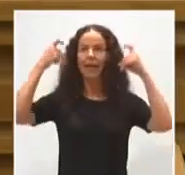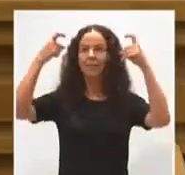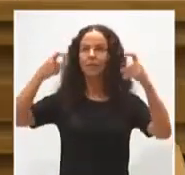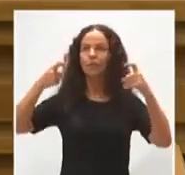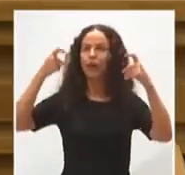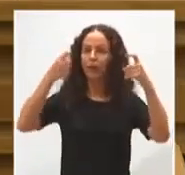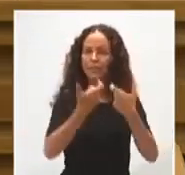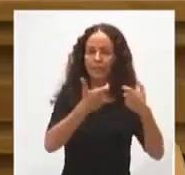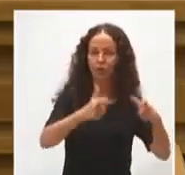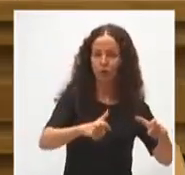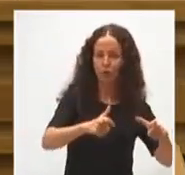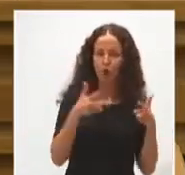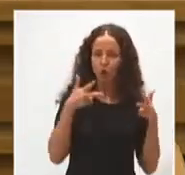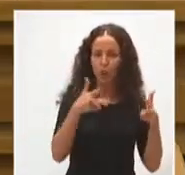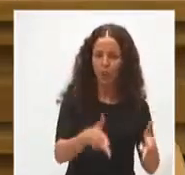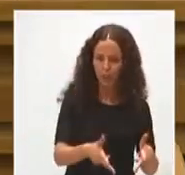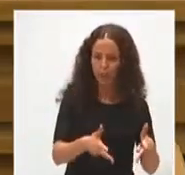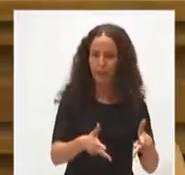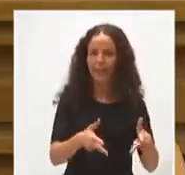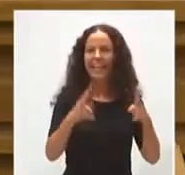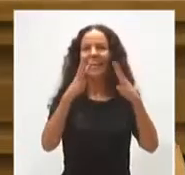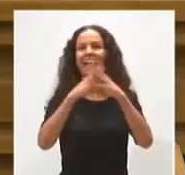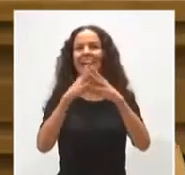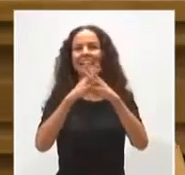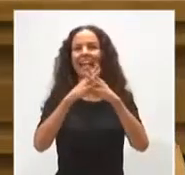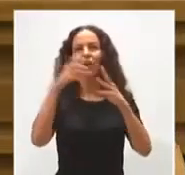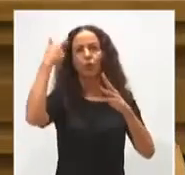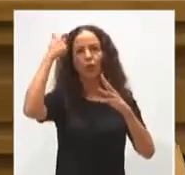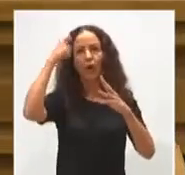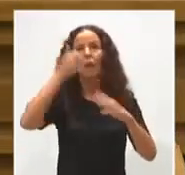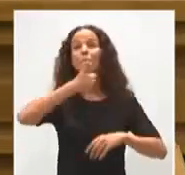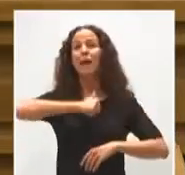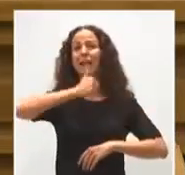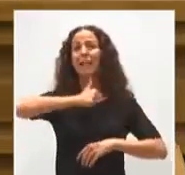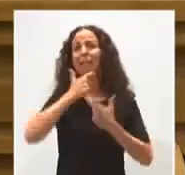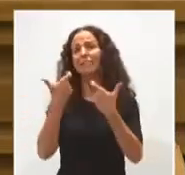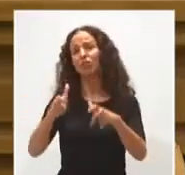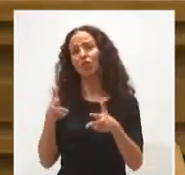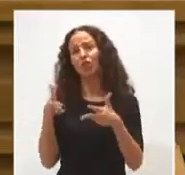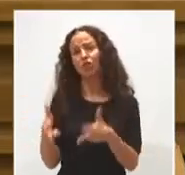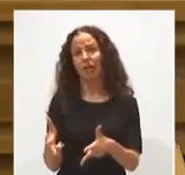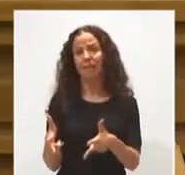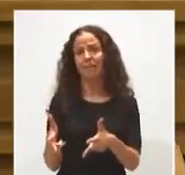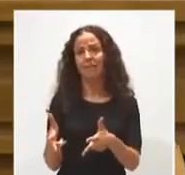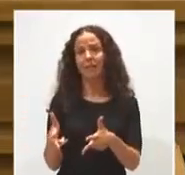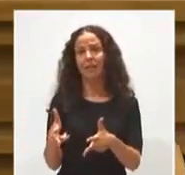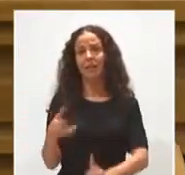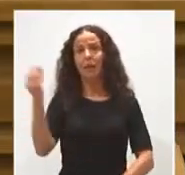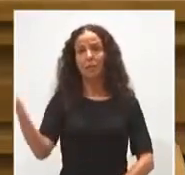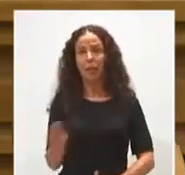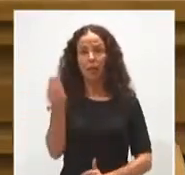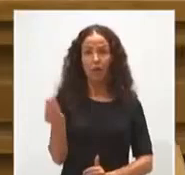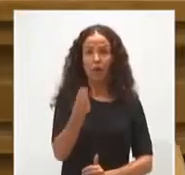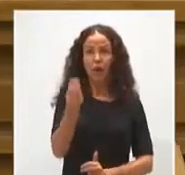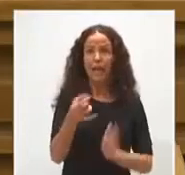aquí el sector hostelero las casas rurales la paciencia del sector de hoteles la mejora en la calidad de las